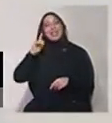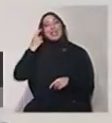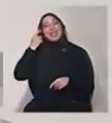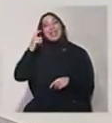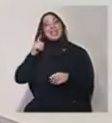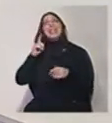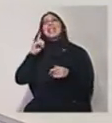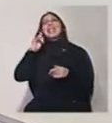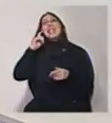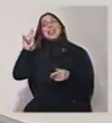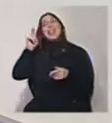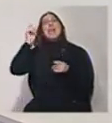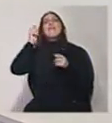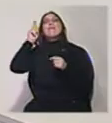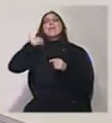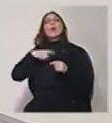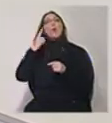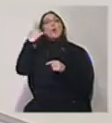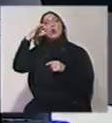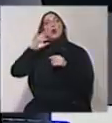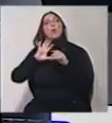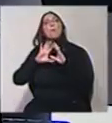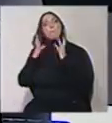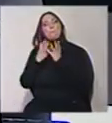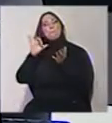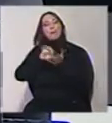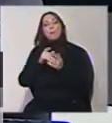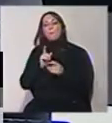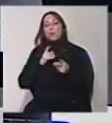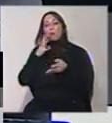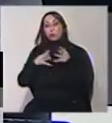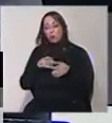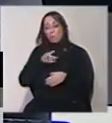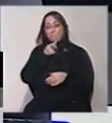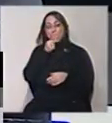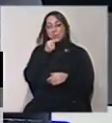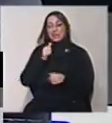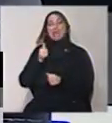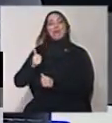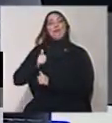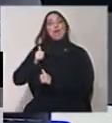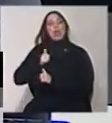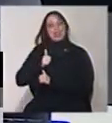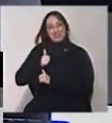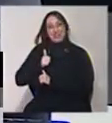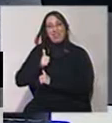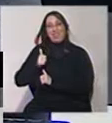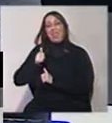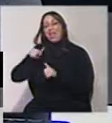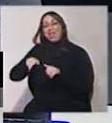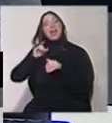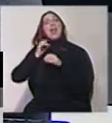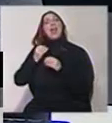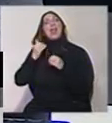mundo donde probablemente las funciones entre policía y Fuerzas Armadas está